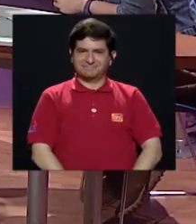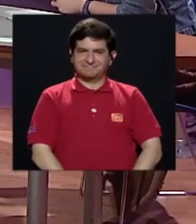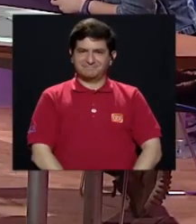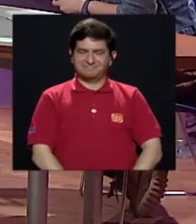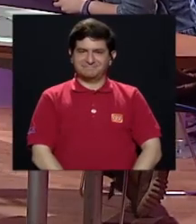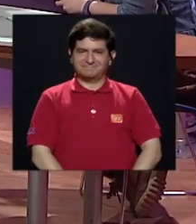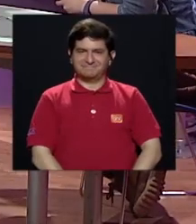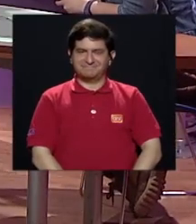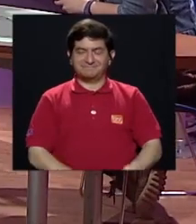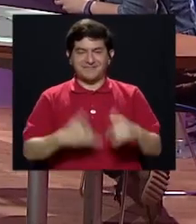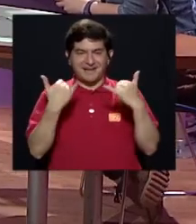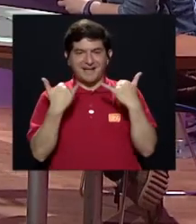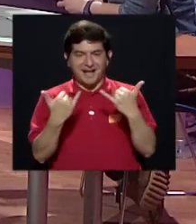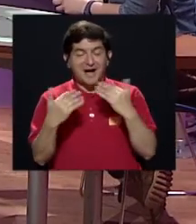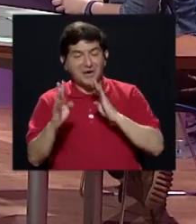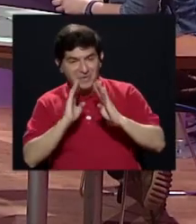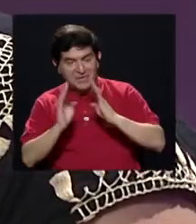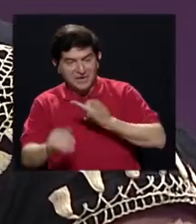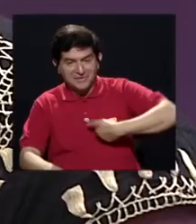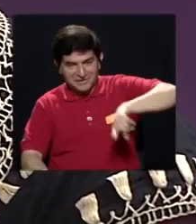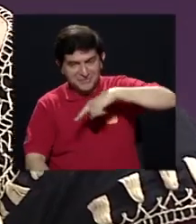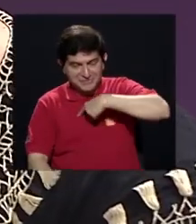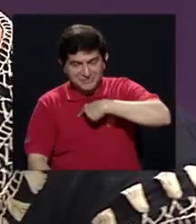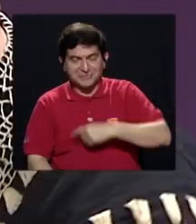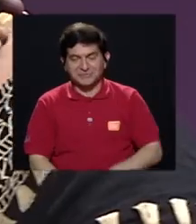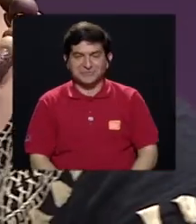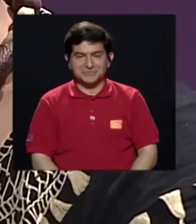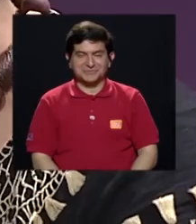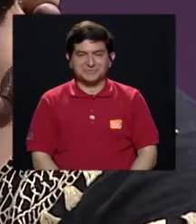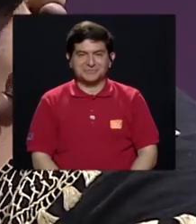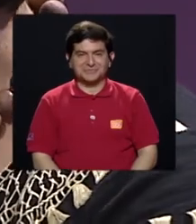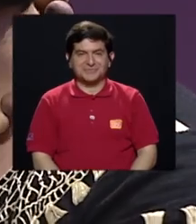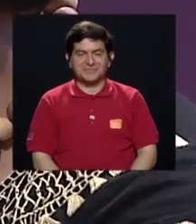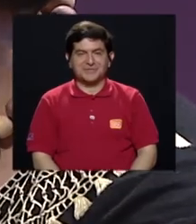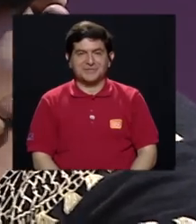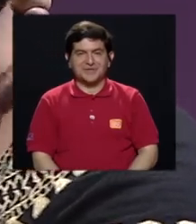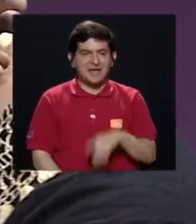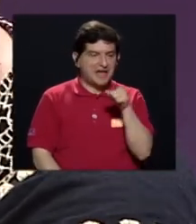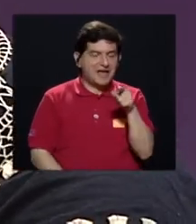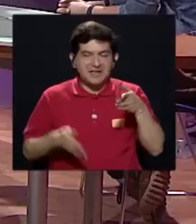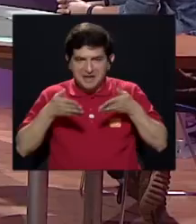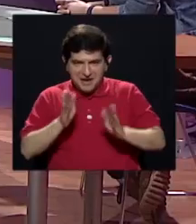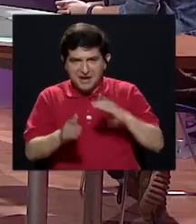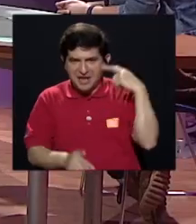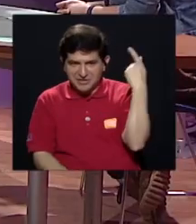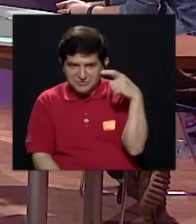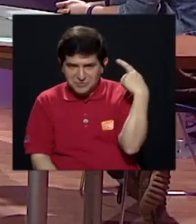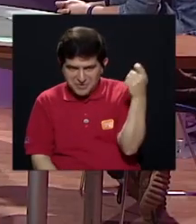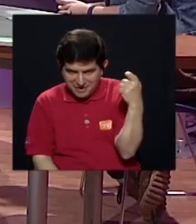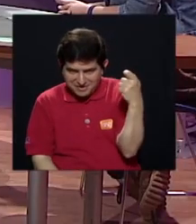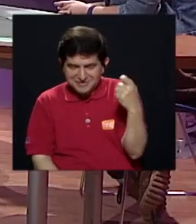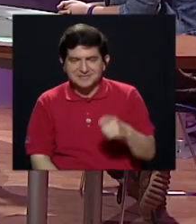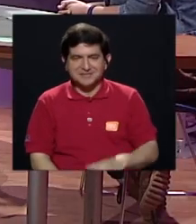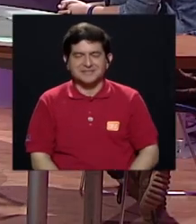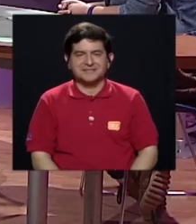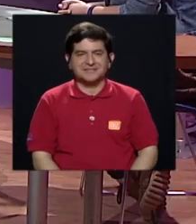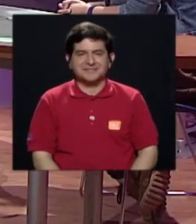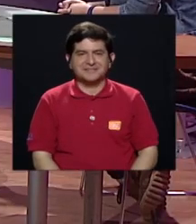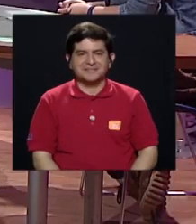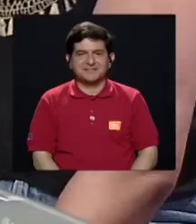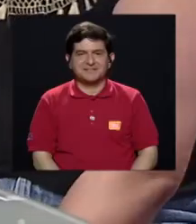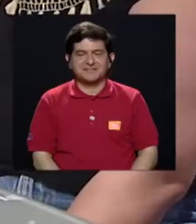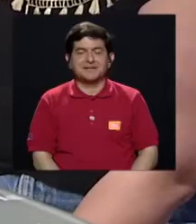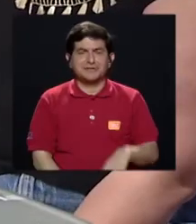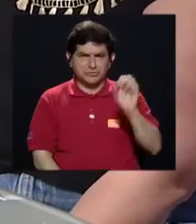Bueno, es que ahora estábamos hablando, ¿verdad? Que, digamos, yo, bueno, ella nació en Guanacaste, ¿verdad? Guanacaste. ¿Cuál es la historia? Ella barrio